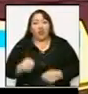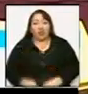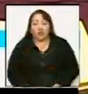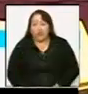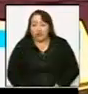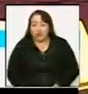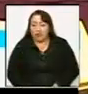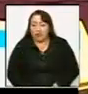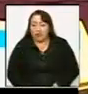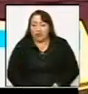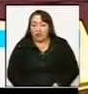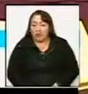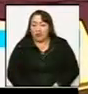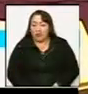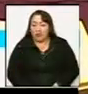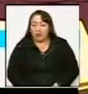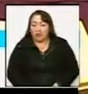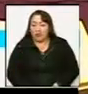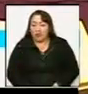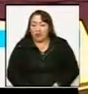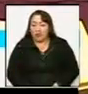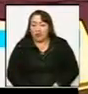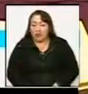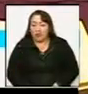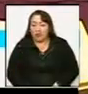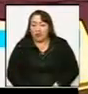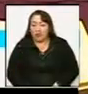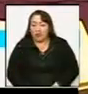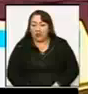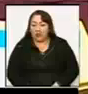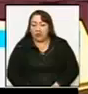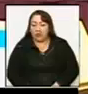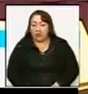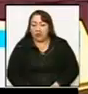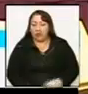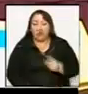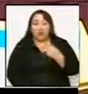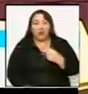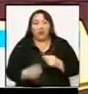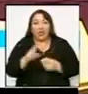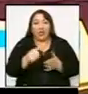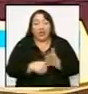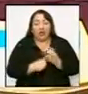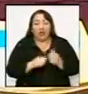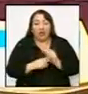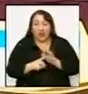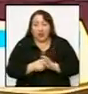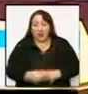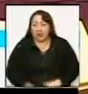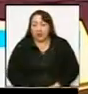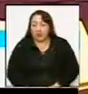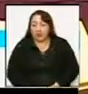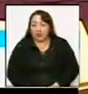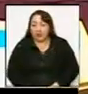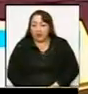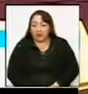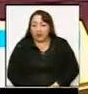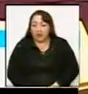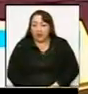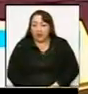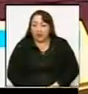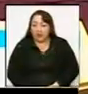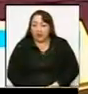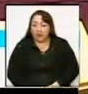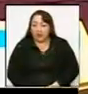Loreto. Solamente tienen RENIEC ahí. Entonces, lo que se está disponiendo en esta ley es que este organismo electoral, que